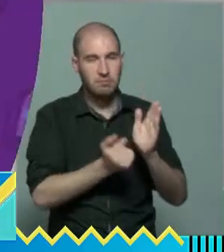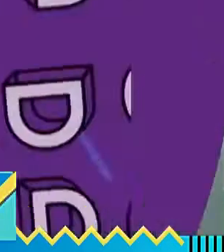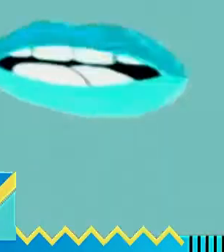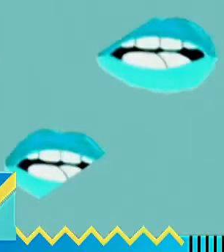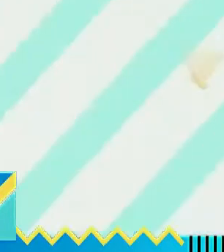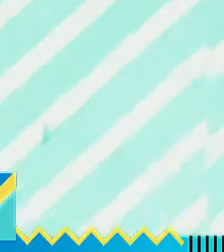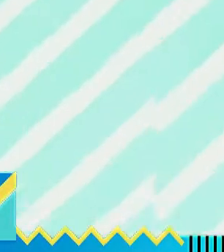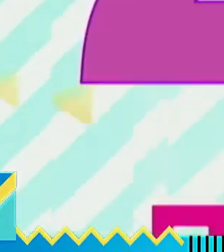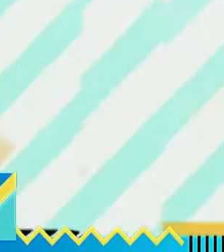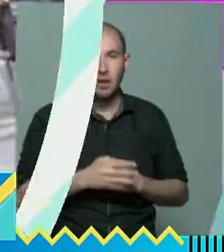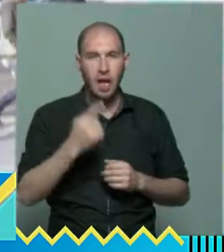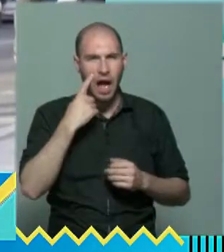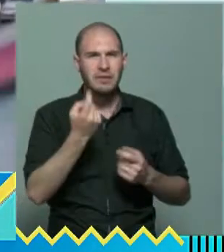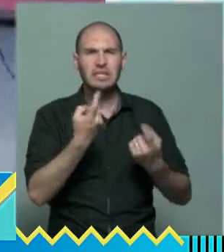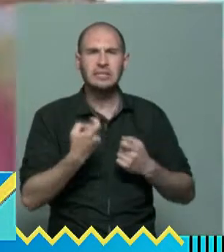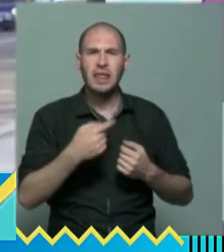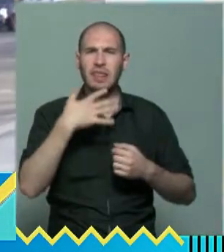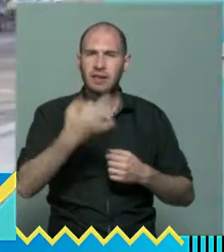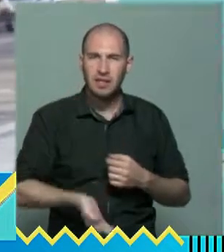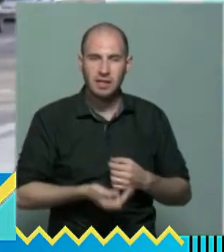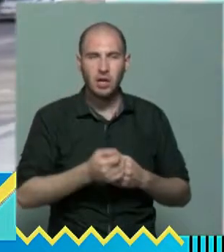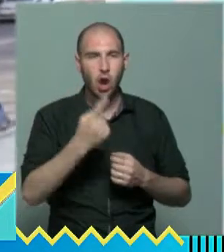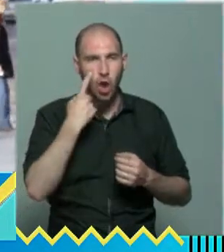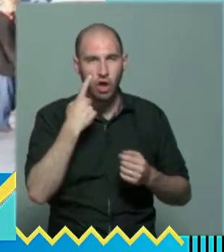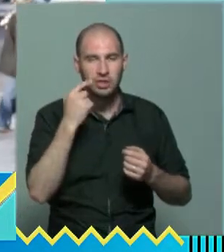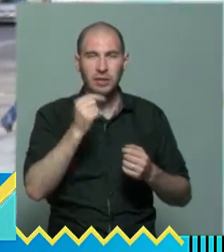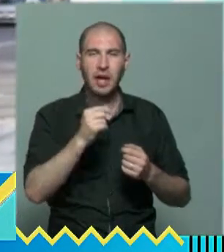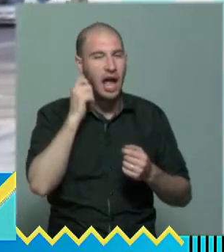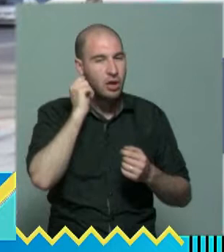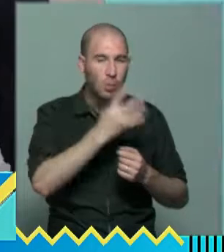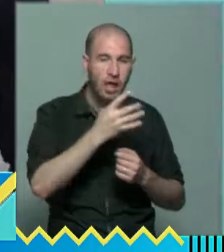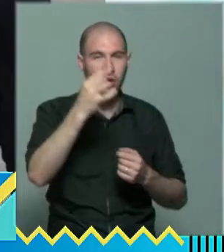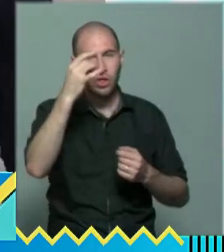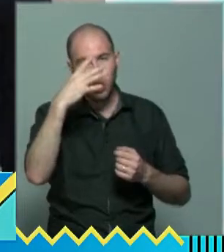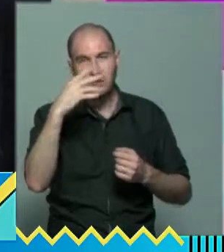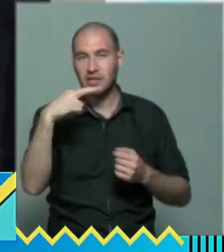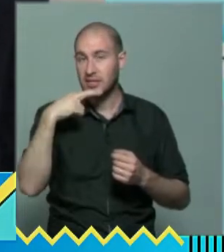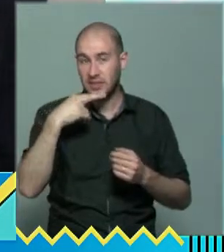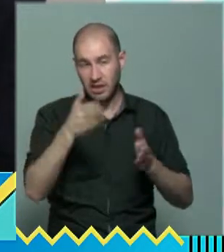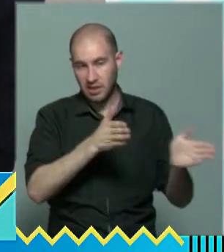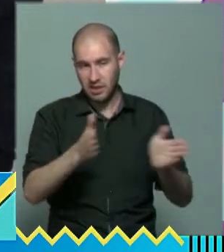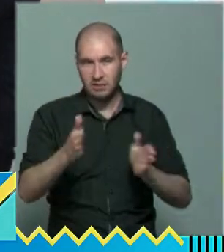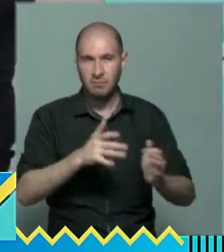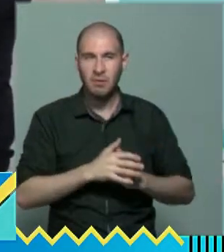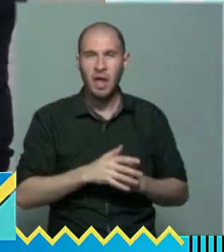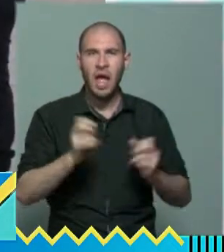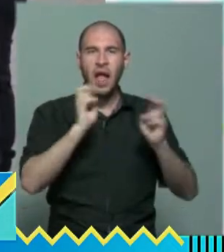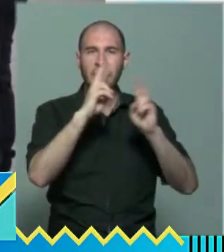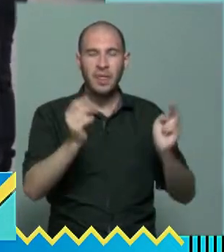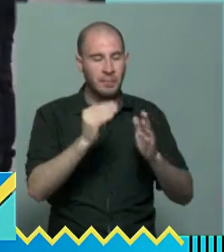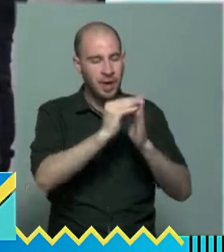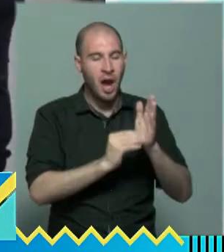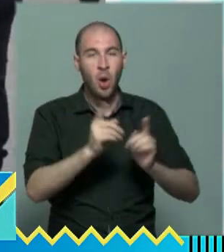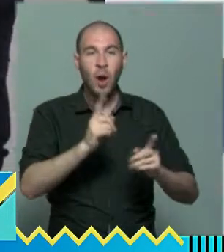sea que vamos a ver qué es lo que necesita verdaderamente conocer el chico de 4, el de 12 y el de 17. No sé cuáles serían los contenidos